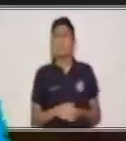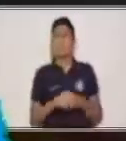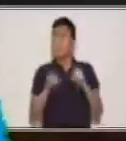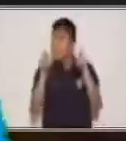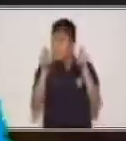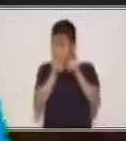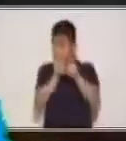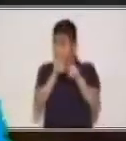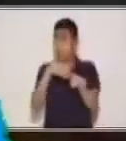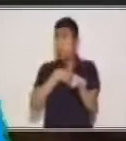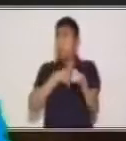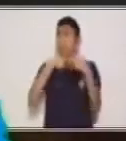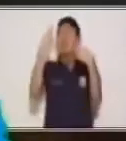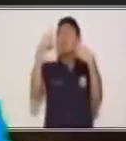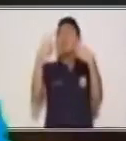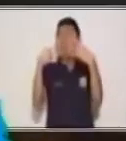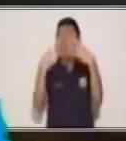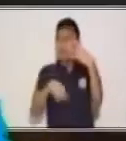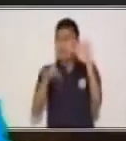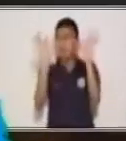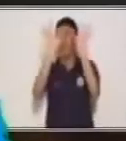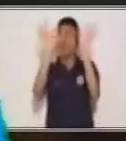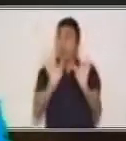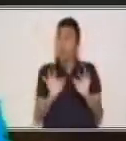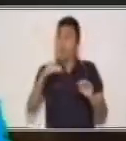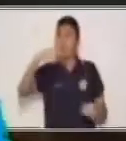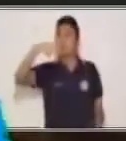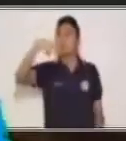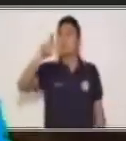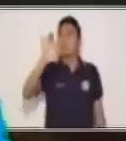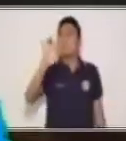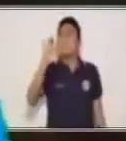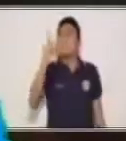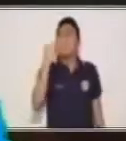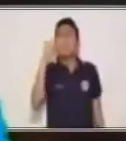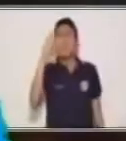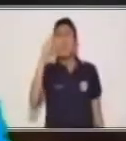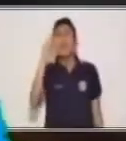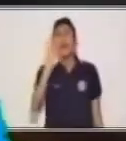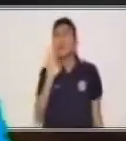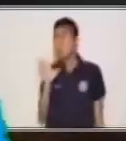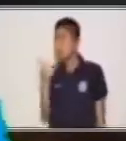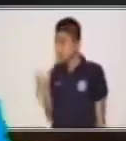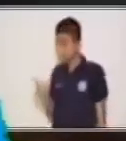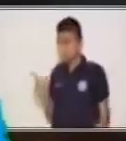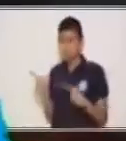predicado. Tenemos el predicado verboidal,